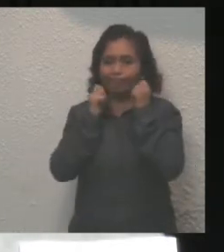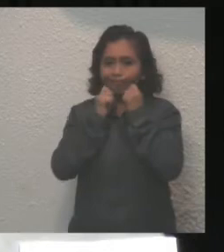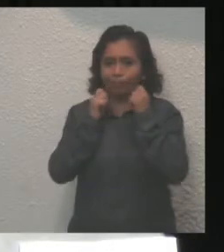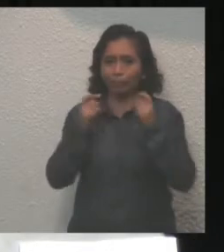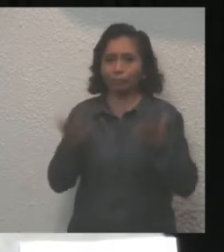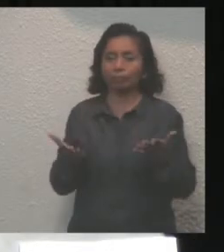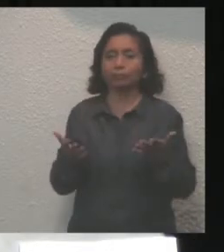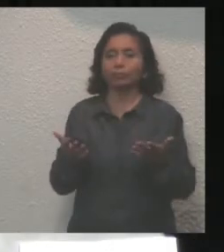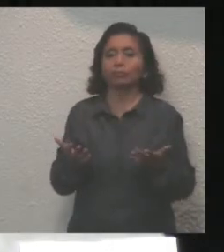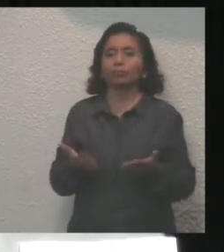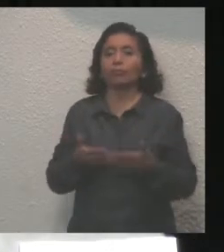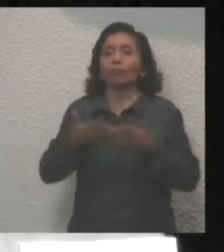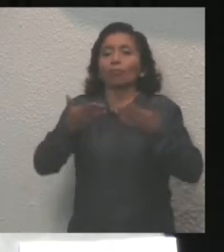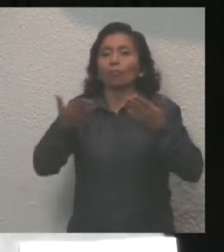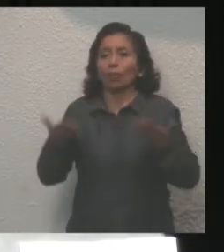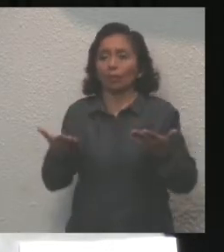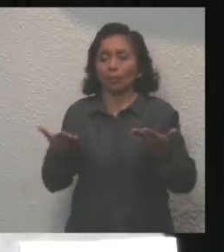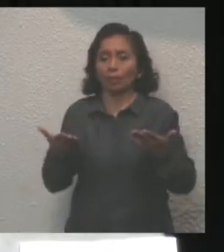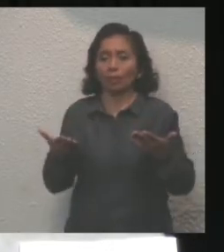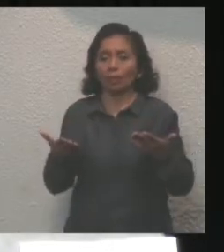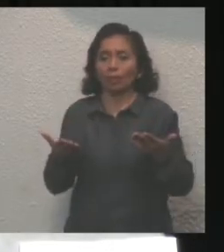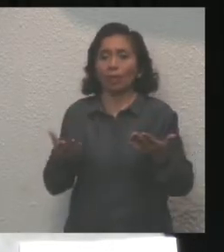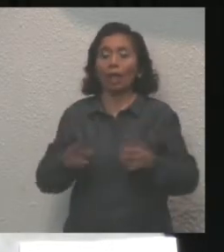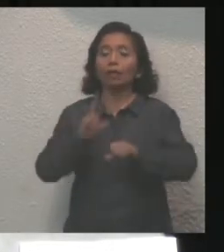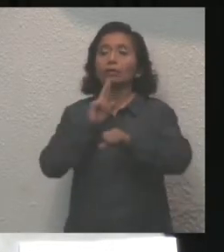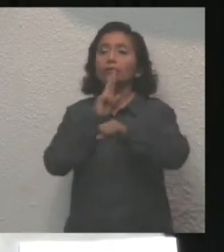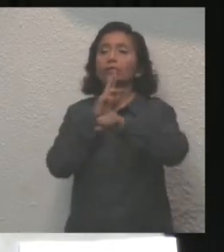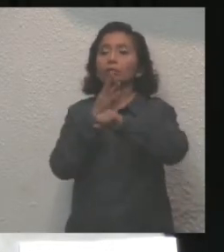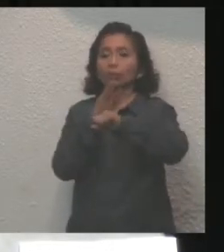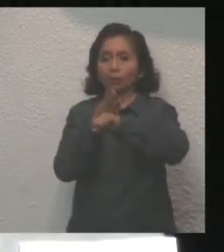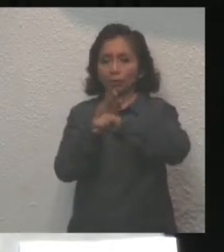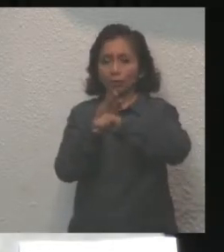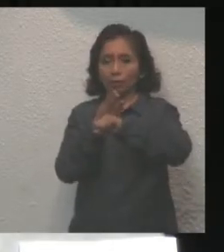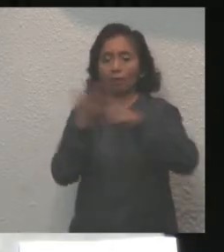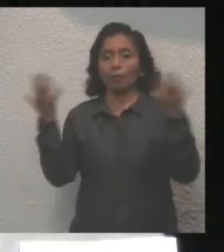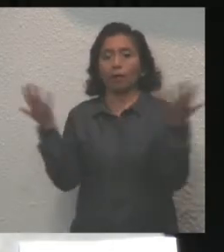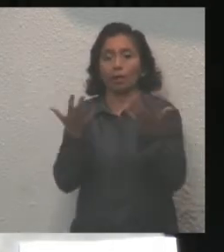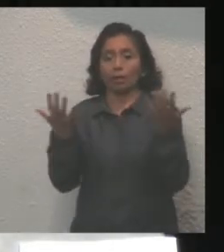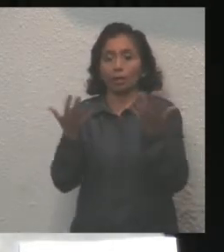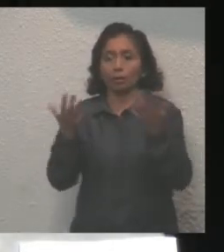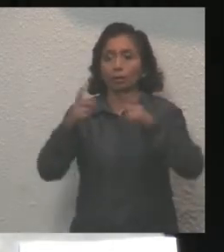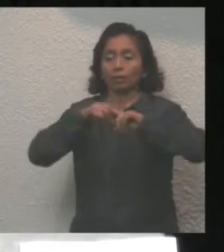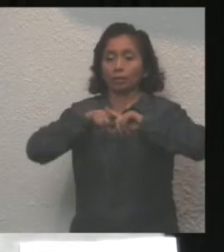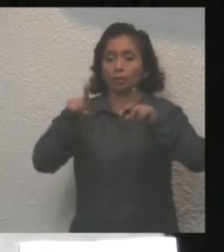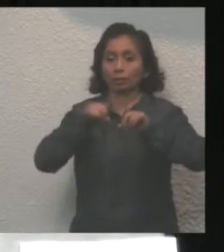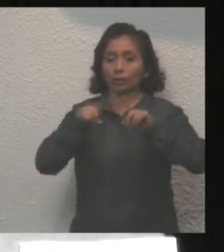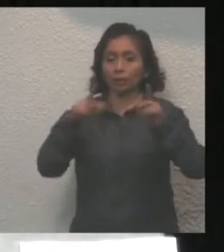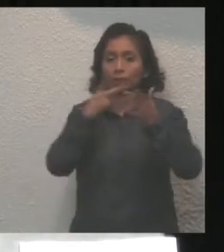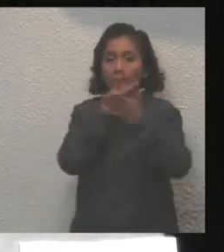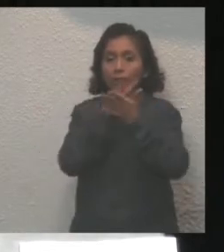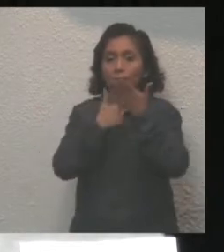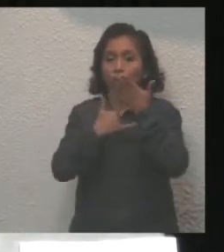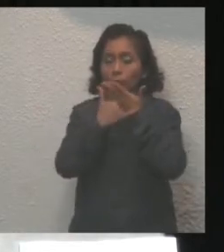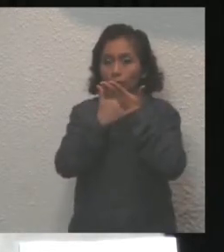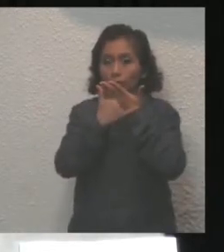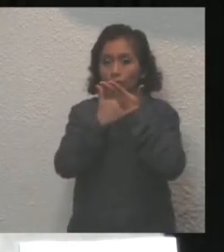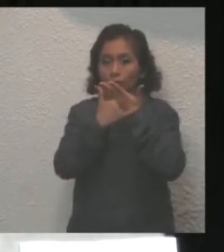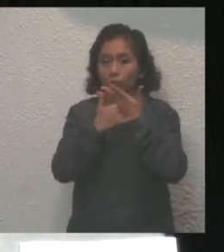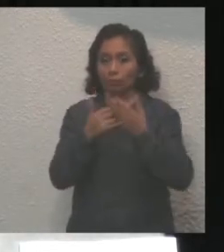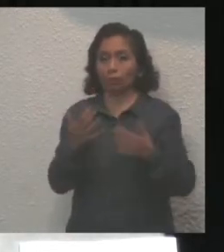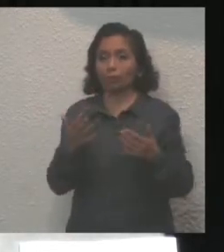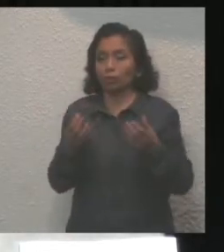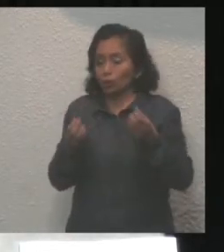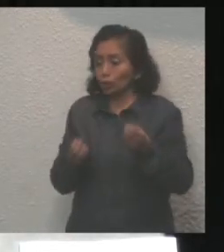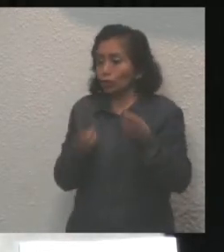legislatura, se asumió la responsabilidad para la realización de diferentes proyectos y se le